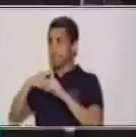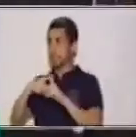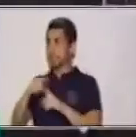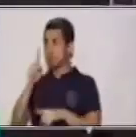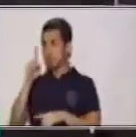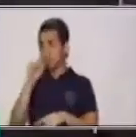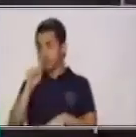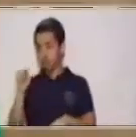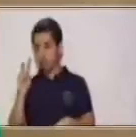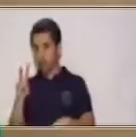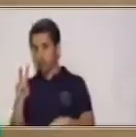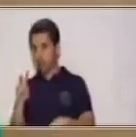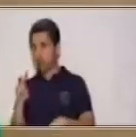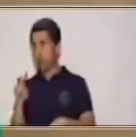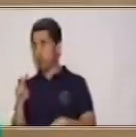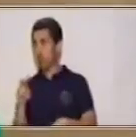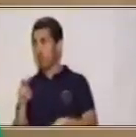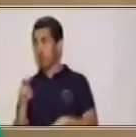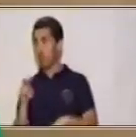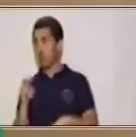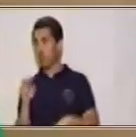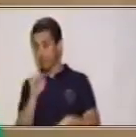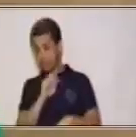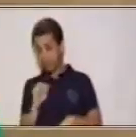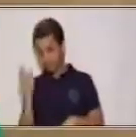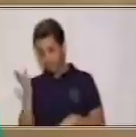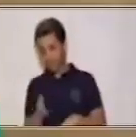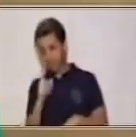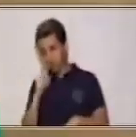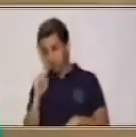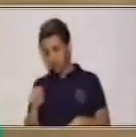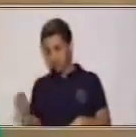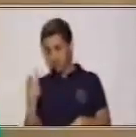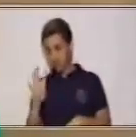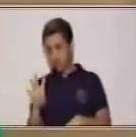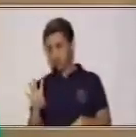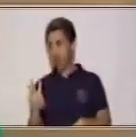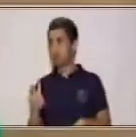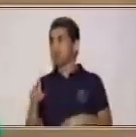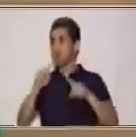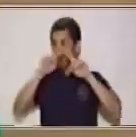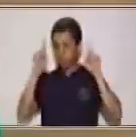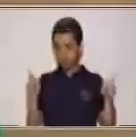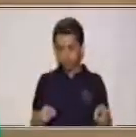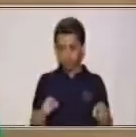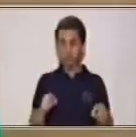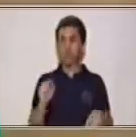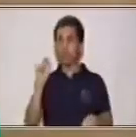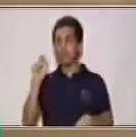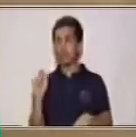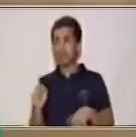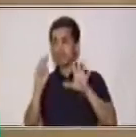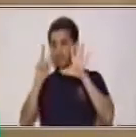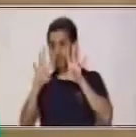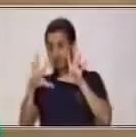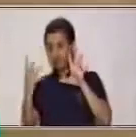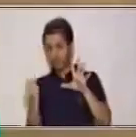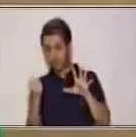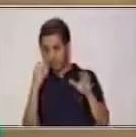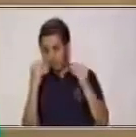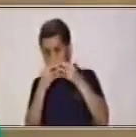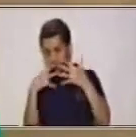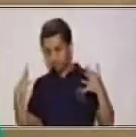dividido 7, dividido 5 tercios por 6 quintos. Vamos a